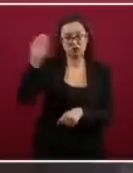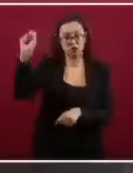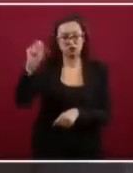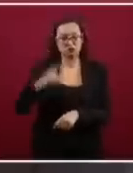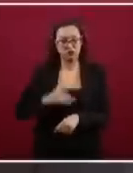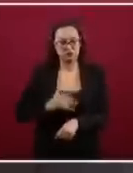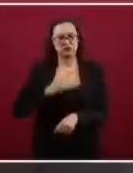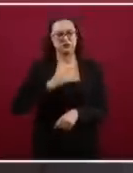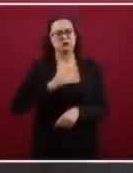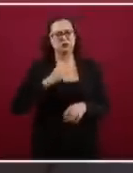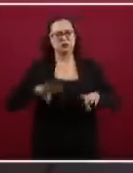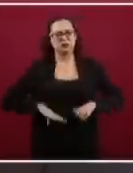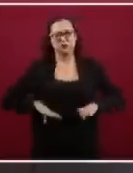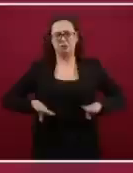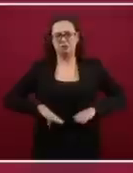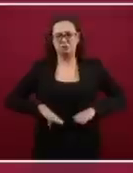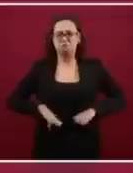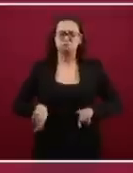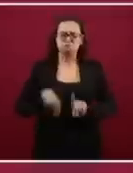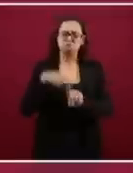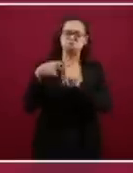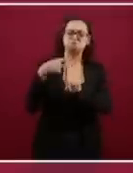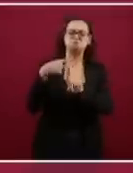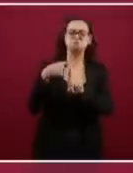positiva. En vez de